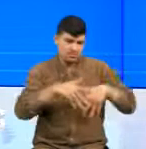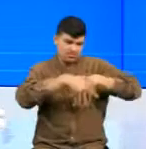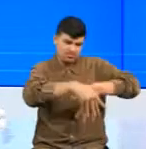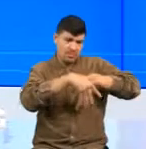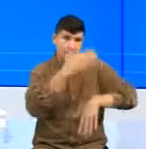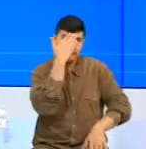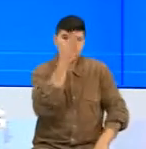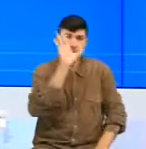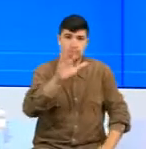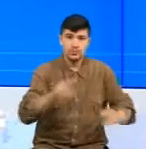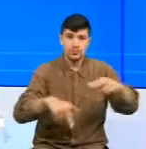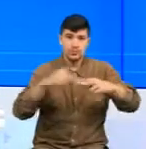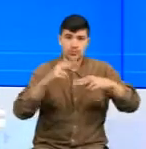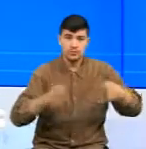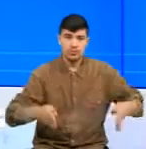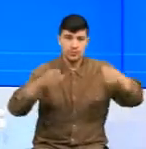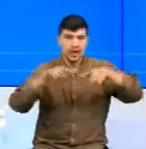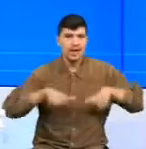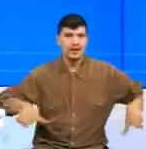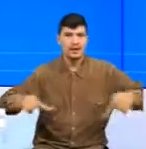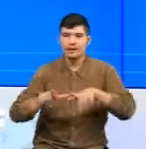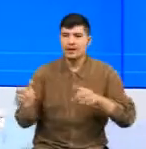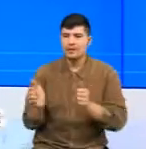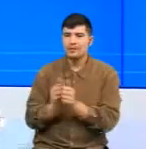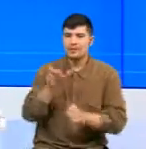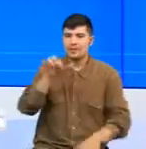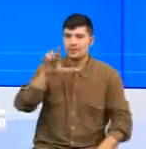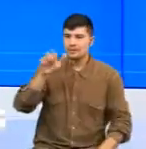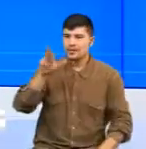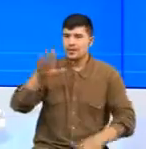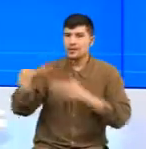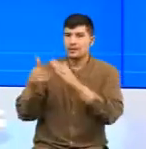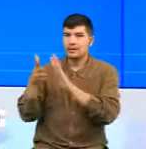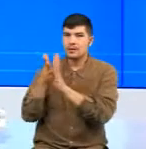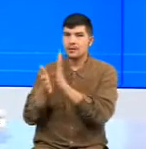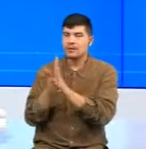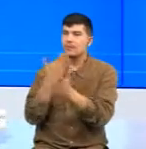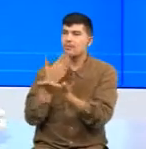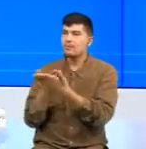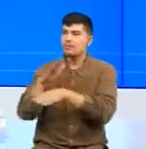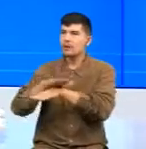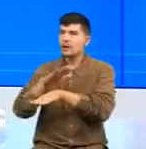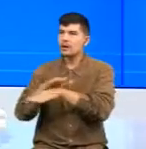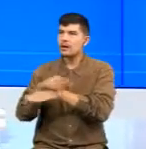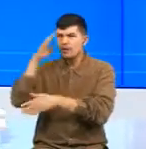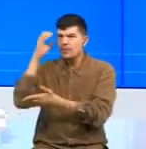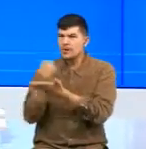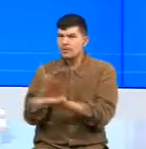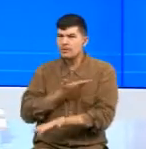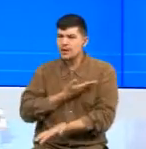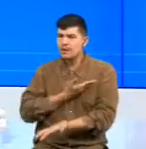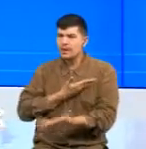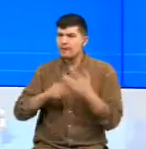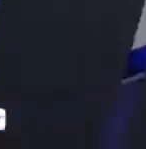a sus instalaciones. En el lugar se encuentra Pilar Velázquez con toda la información. Pilar, muy buenas tardes. ¿Y qué dicen las madres de